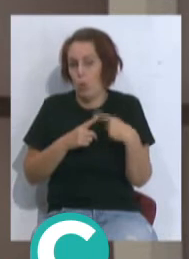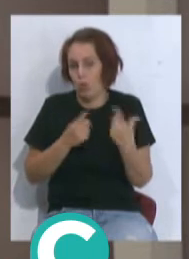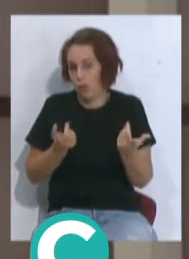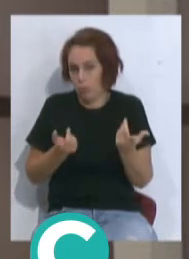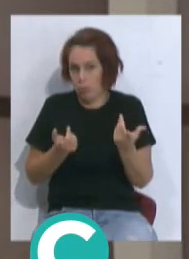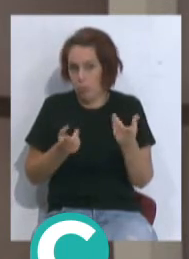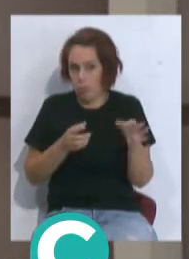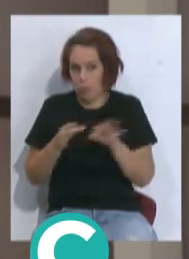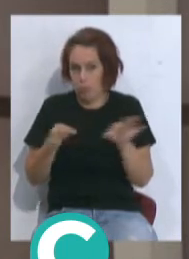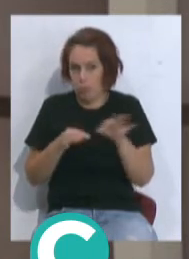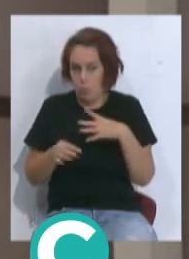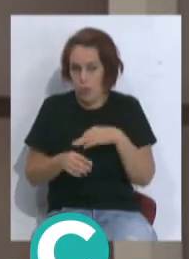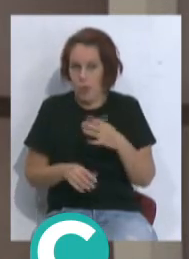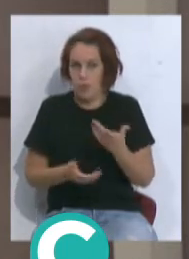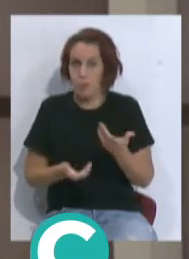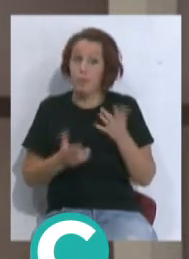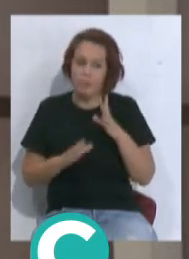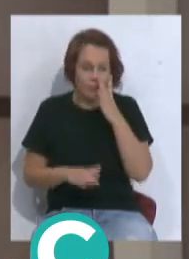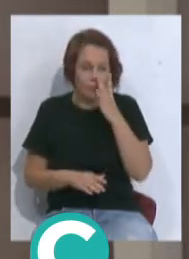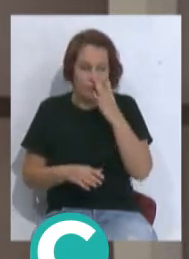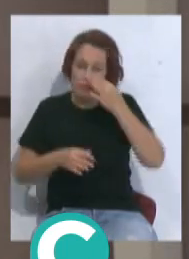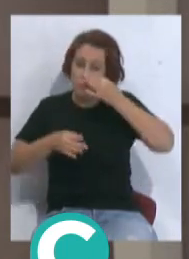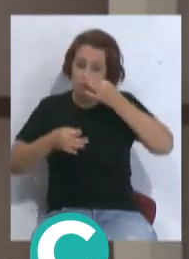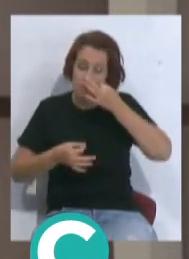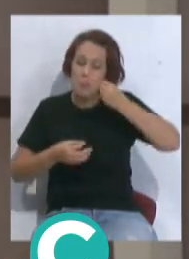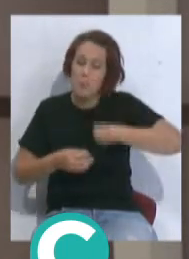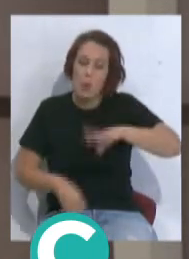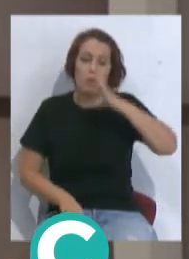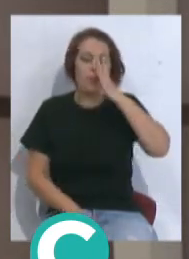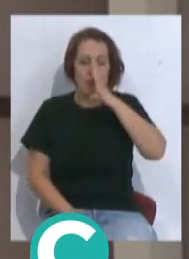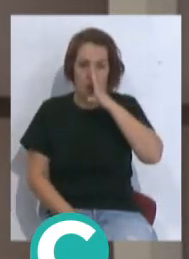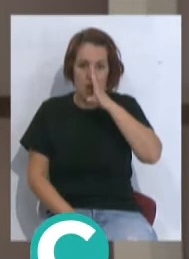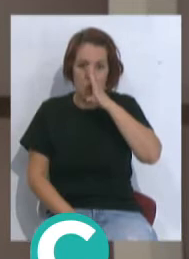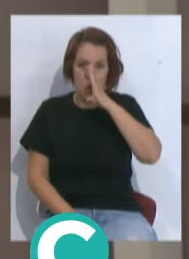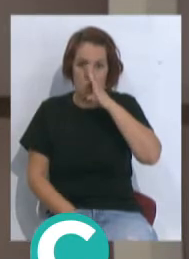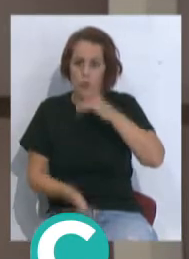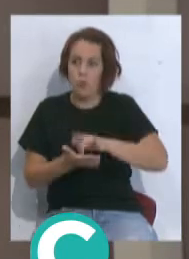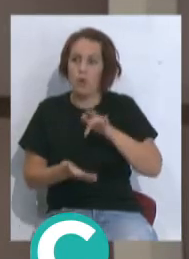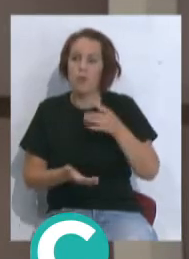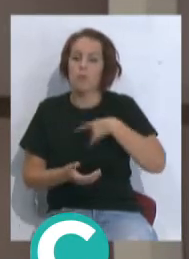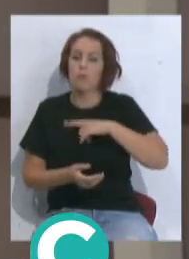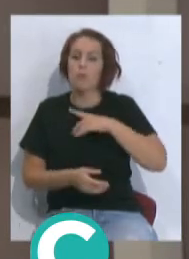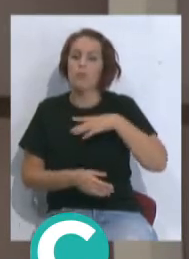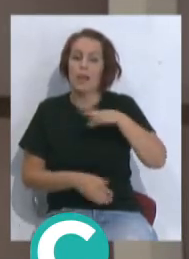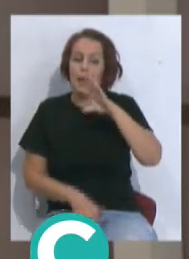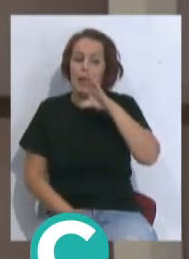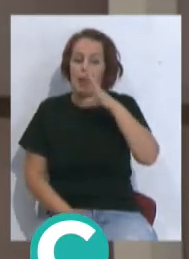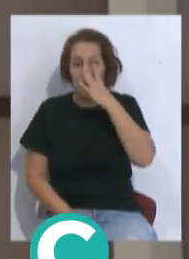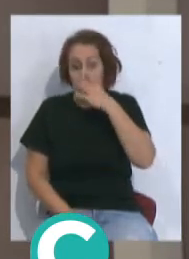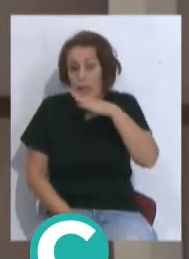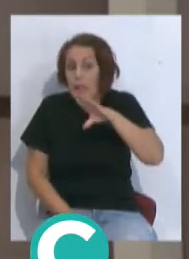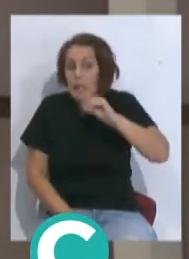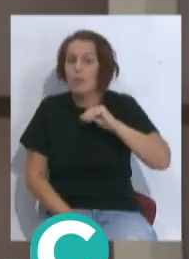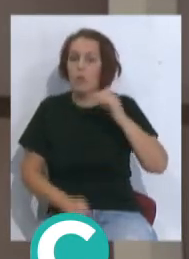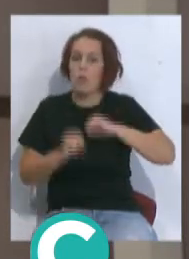Por donde tirar. Pero el carnaval, tú lo has dicho antes, en febrero, lo que entendemos por carnaval y el concurso del